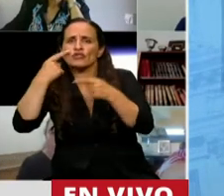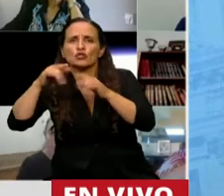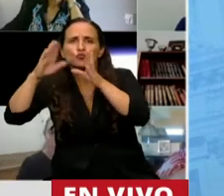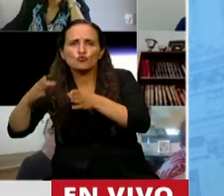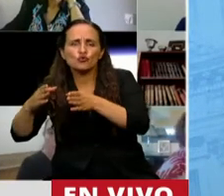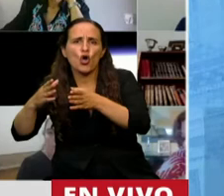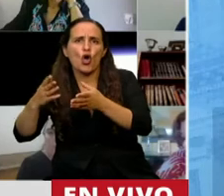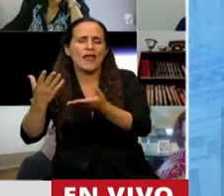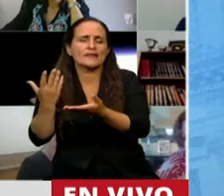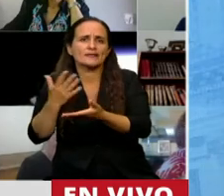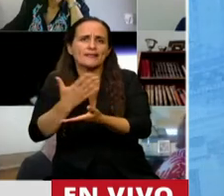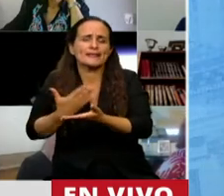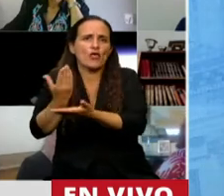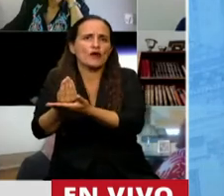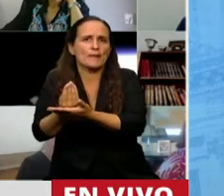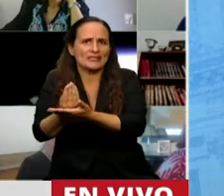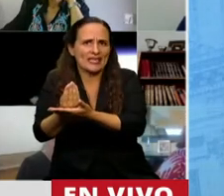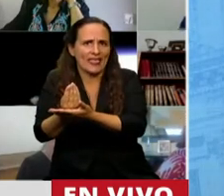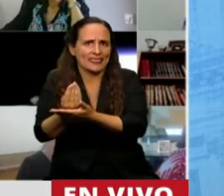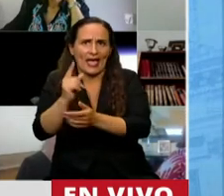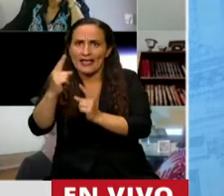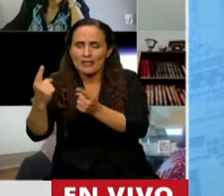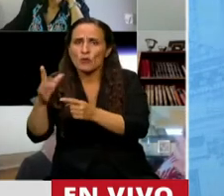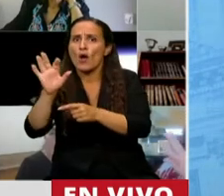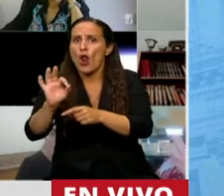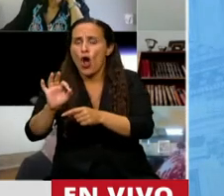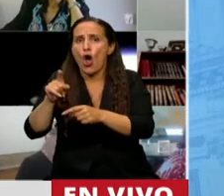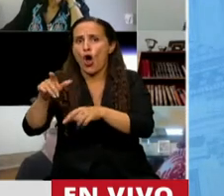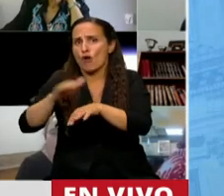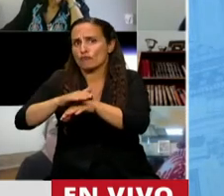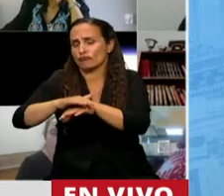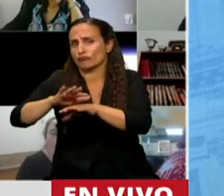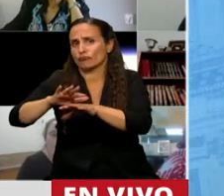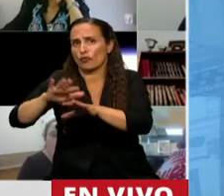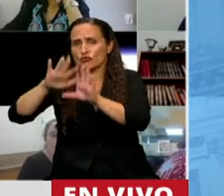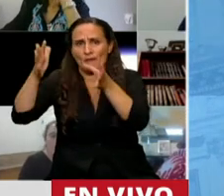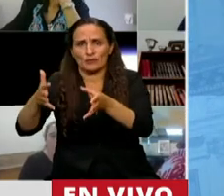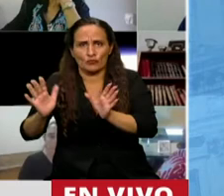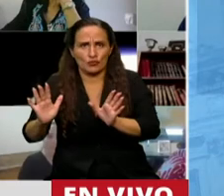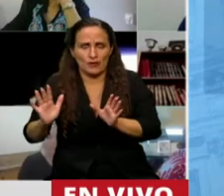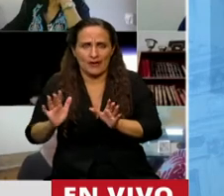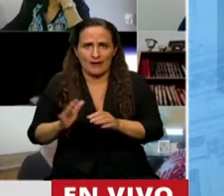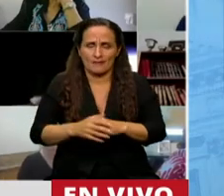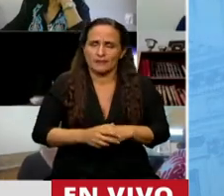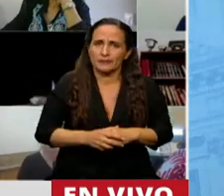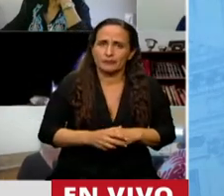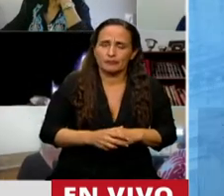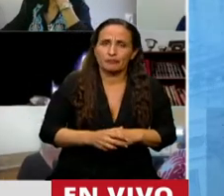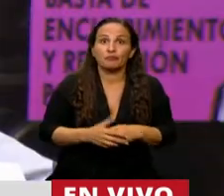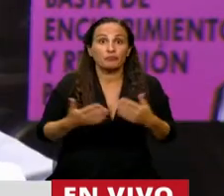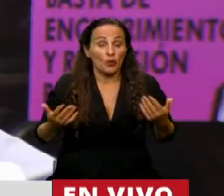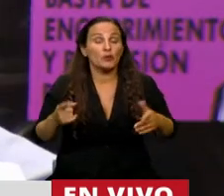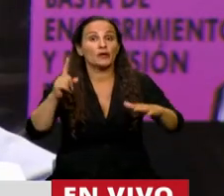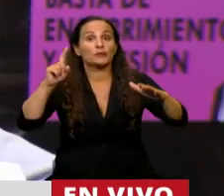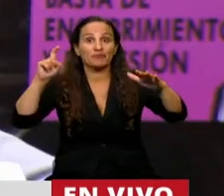institucionales de representantes del Estado que han llegado a ser víctimas. Y en este caso, la desaparición